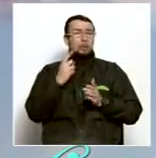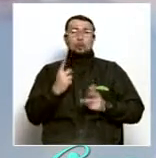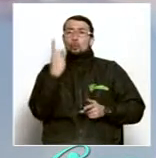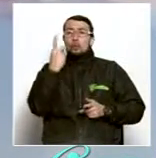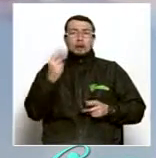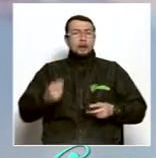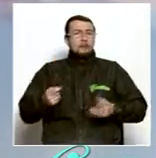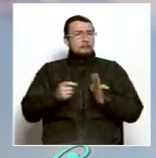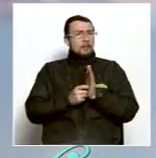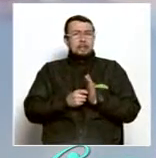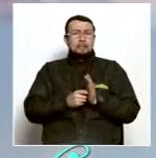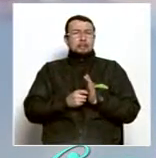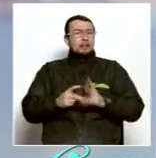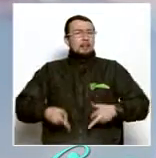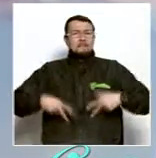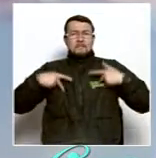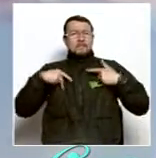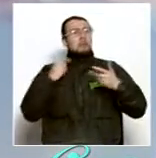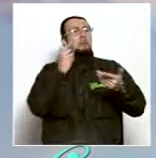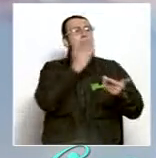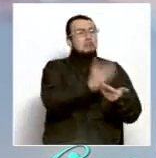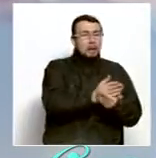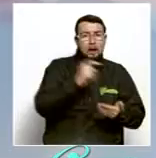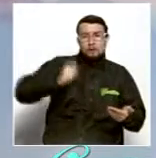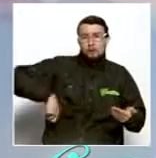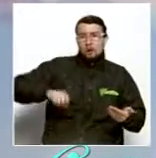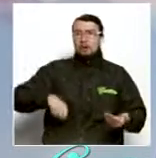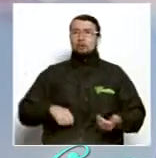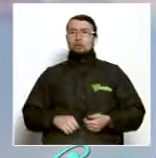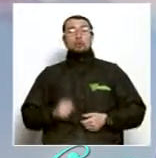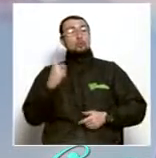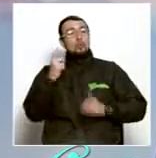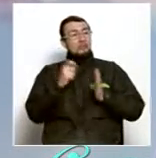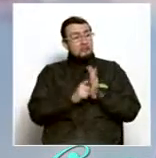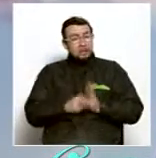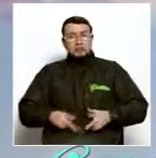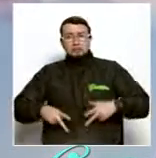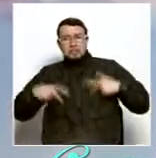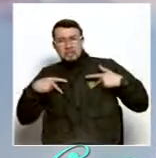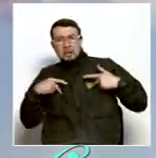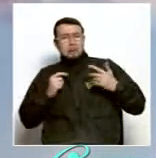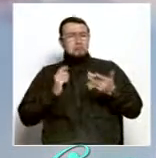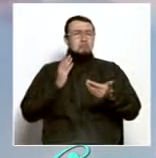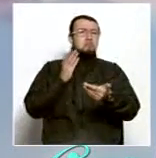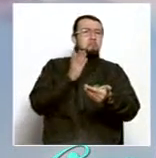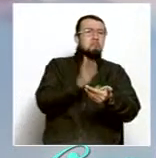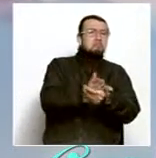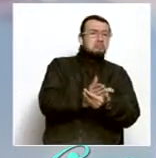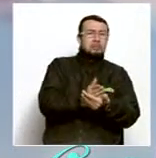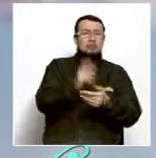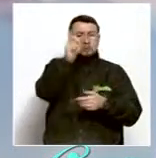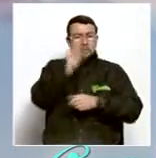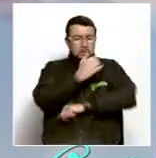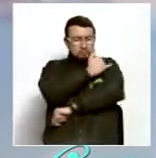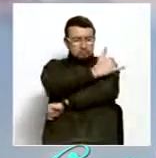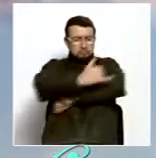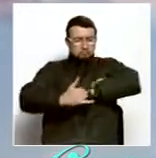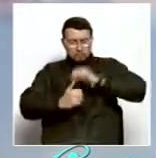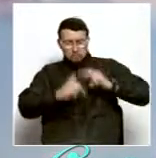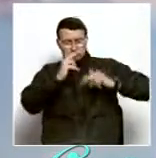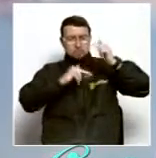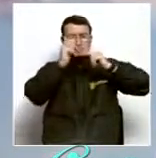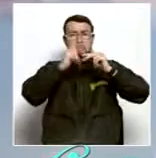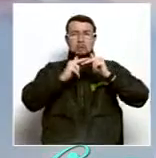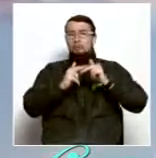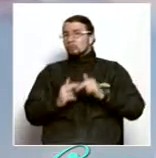vida, donde el abogado, una vez en la vida, donde el arquitecto, una